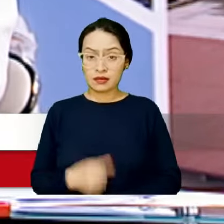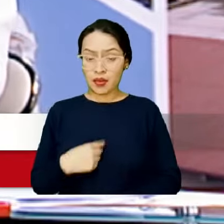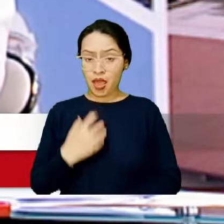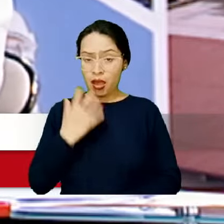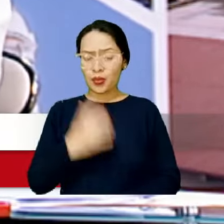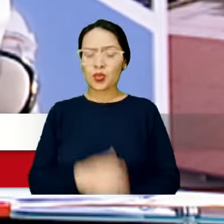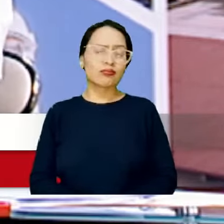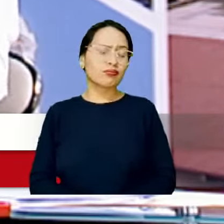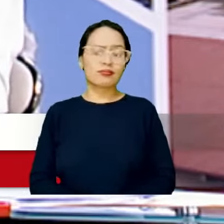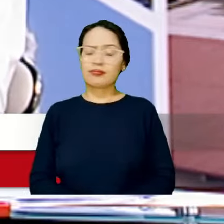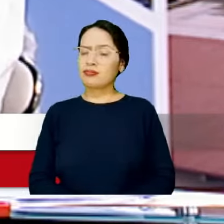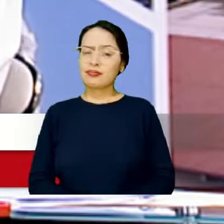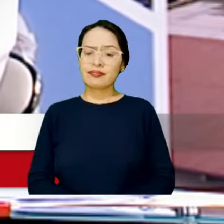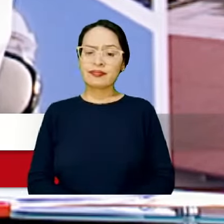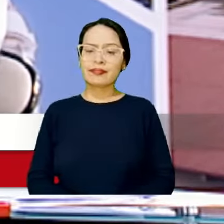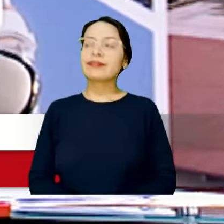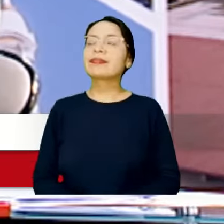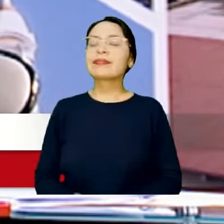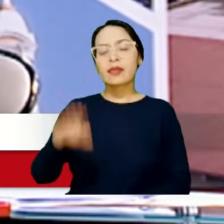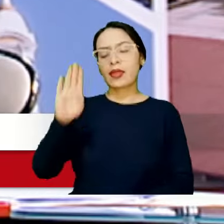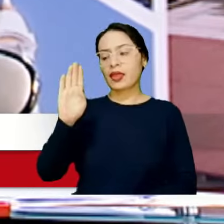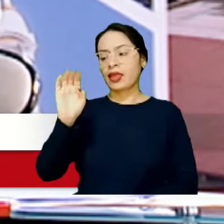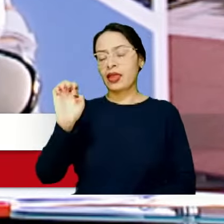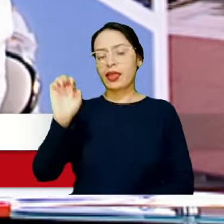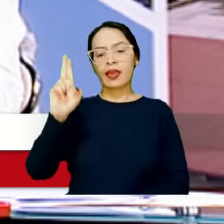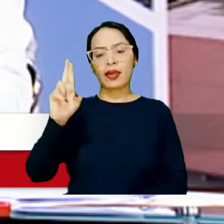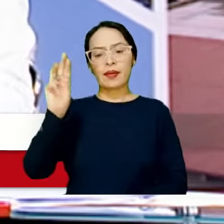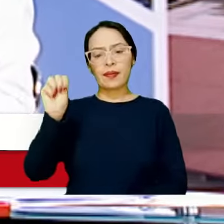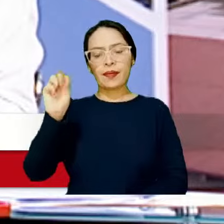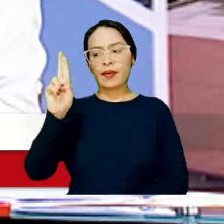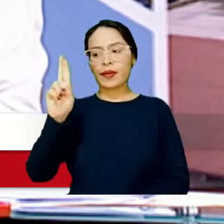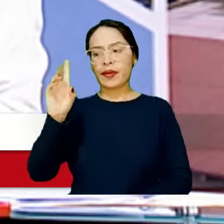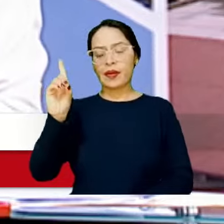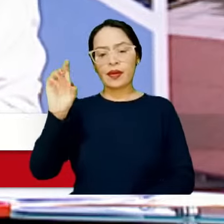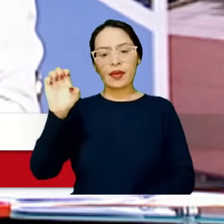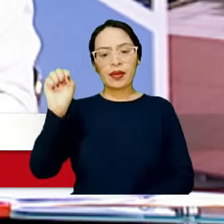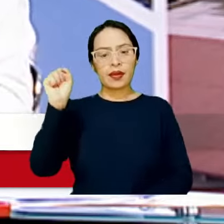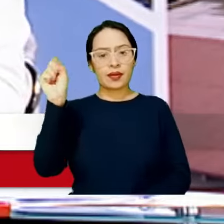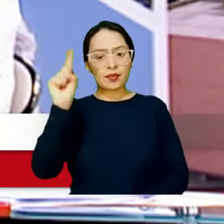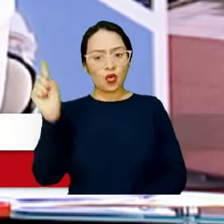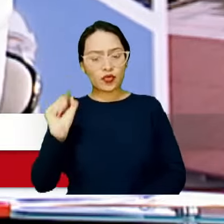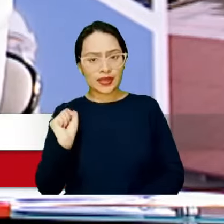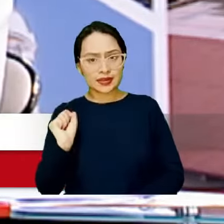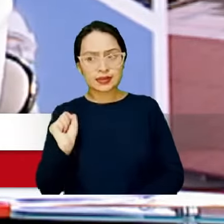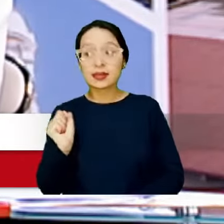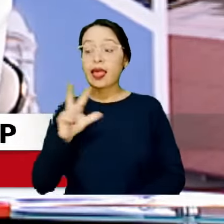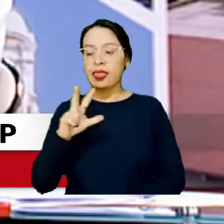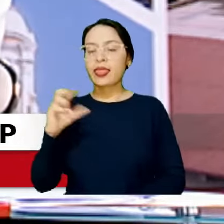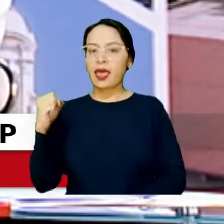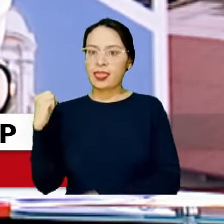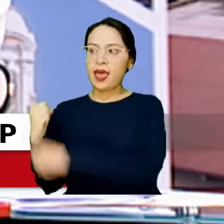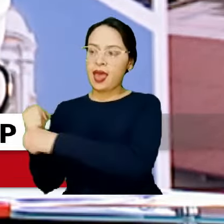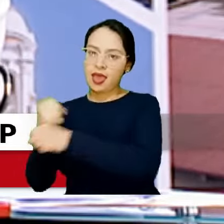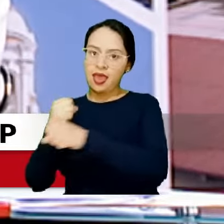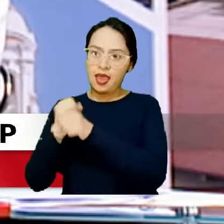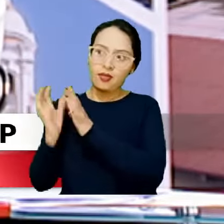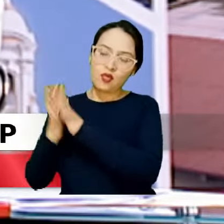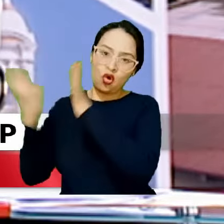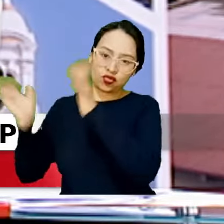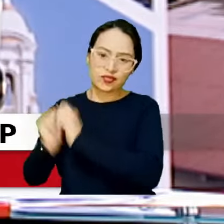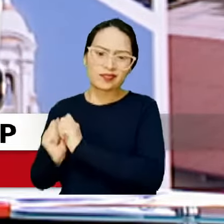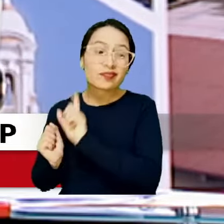Cuenca. A Javier Bermúdez no le voy a pedir porque Javier está haciendo un trabajo que lleva 30 procesos de fiscalización, pero a los colegas concejales que están haciendo también una